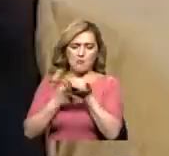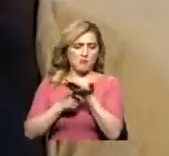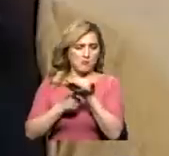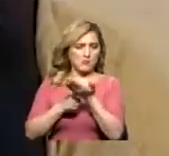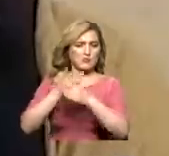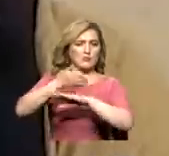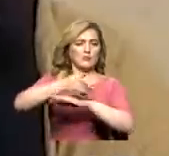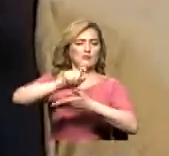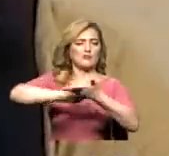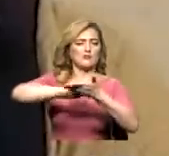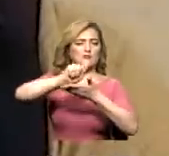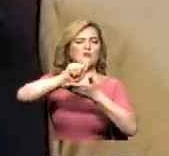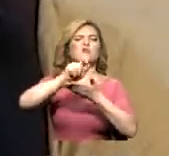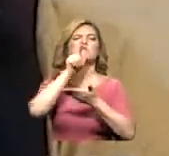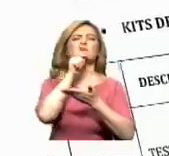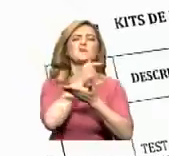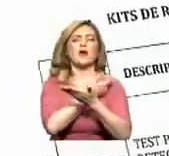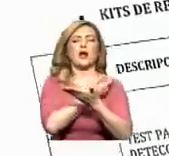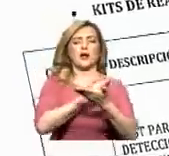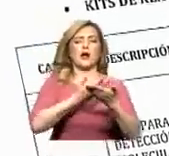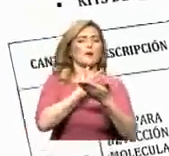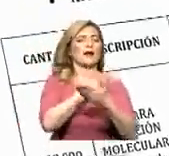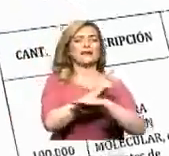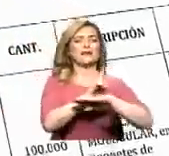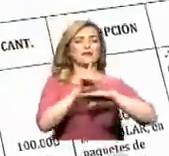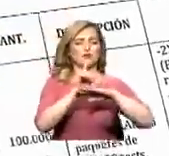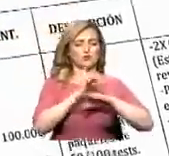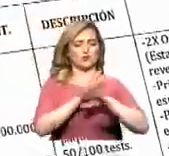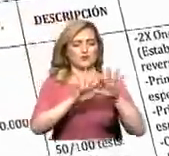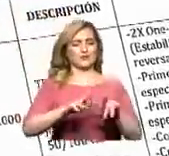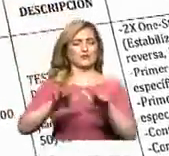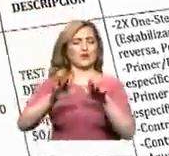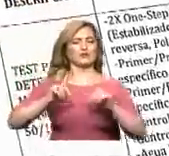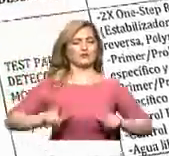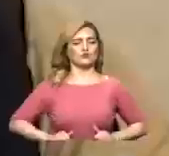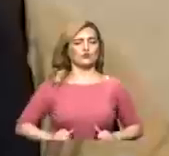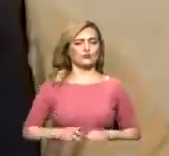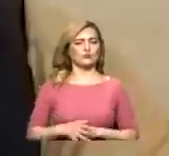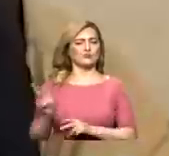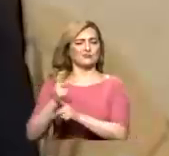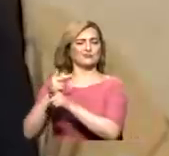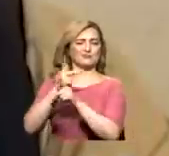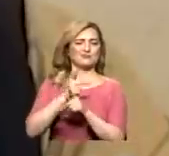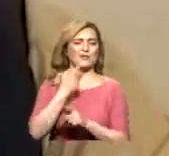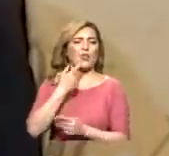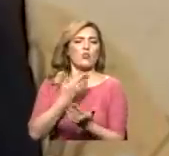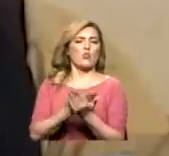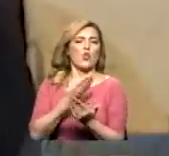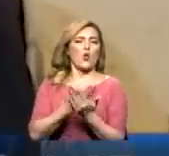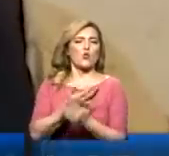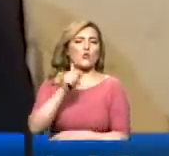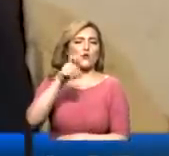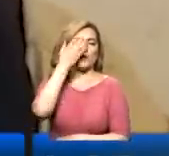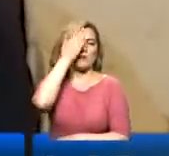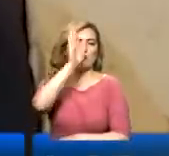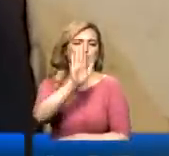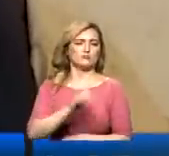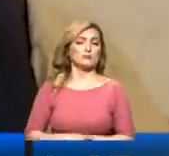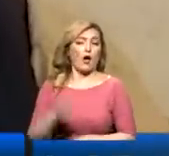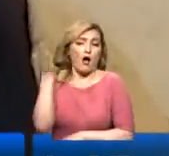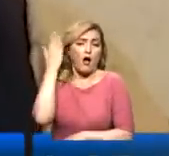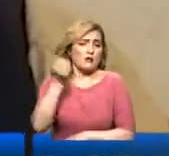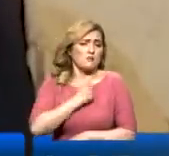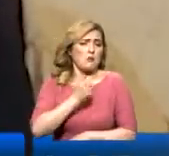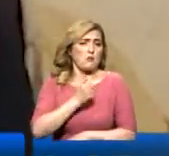Mantilla. El concejal Fernando Morales cree que hay que pedir cuentas a todos. El alcalde de Quito pone a sus hombres y mujeres